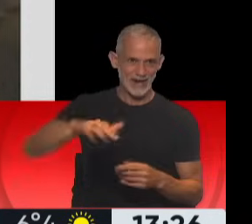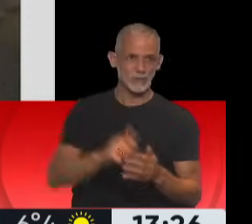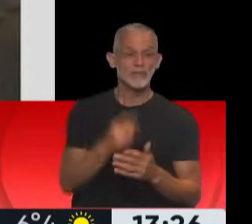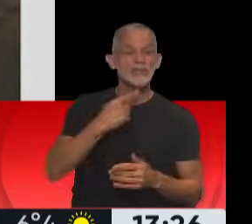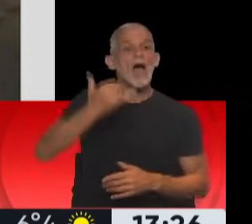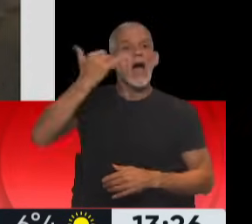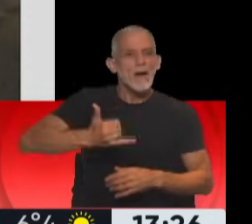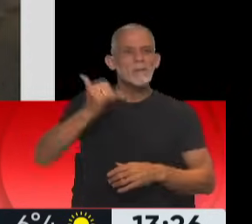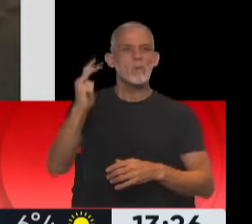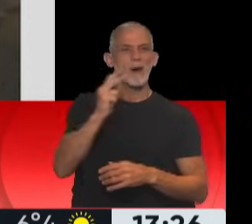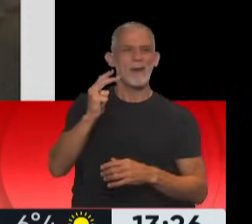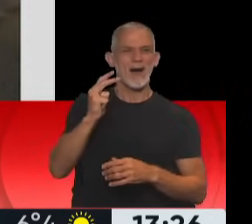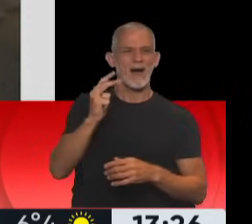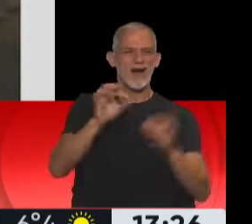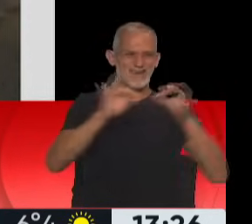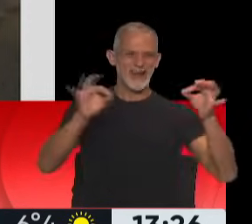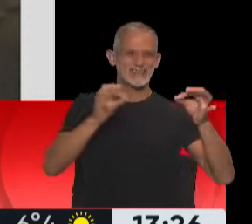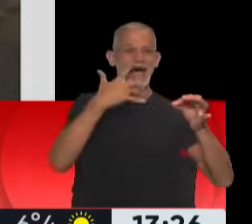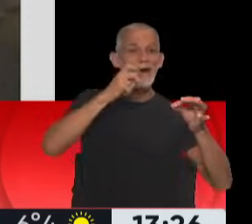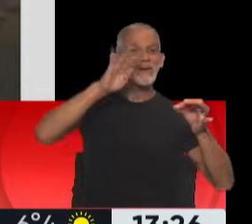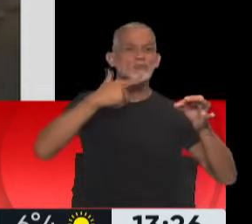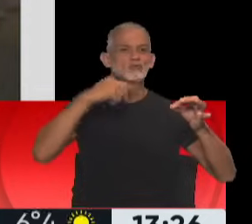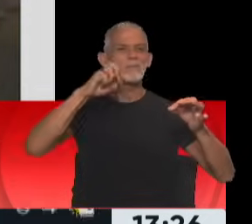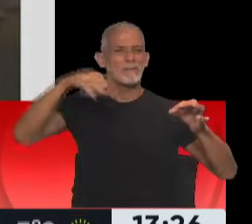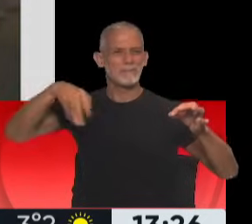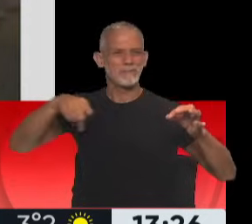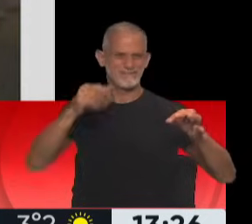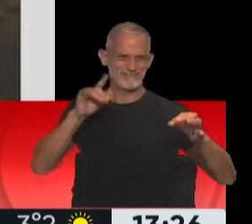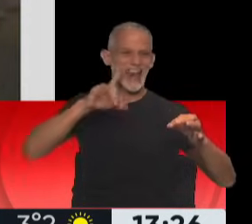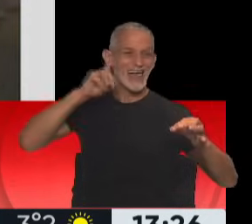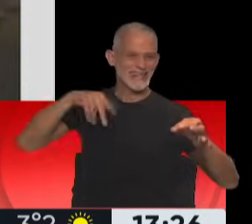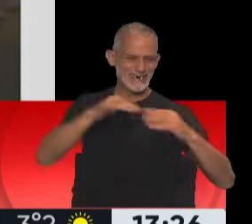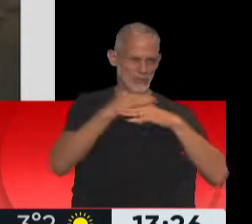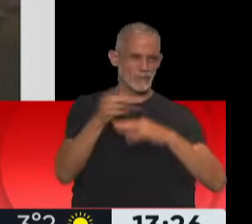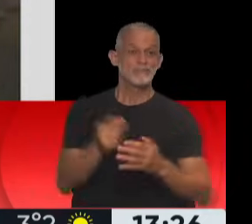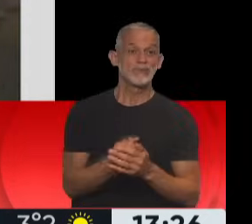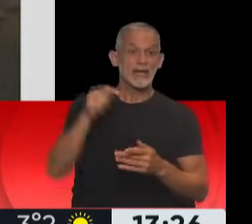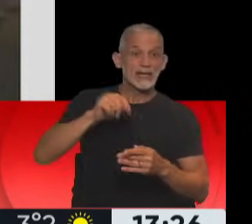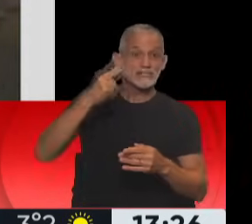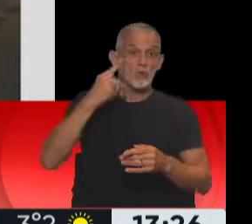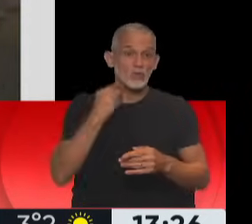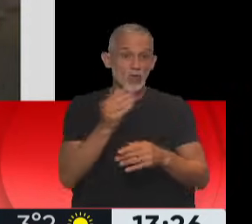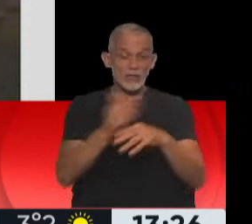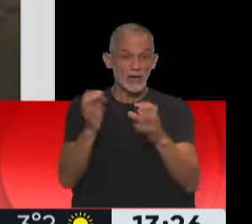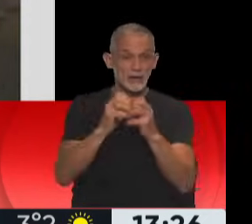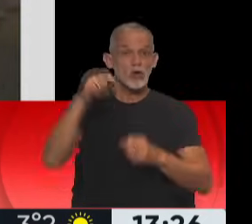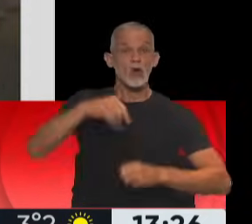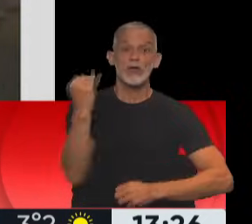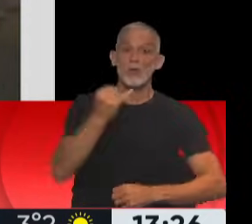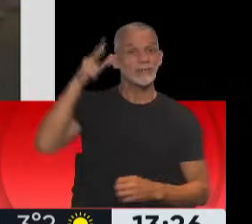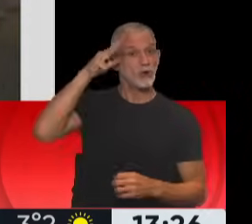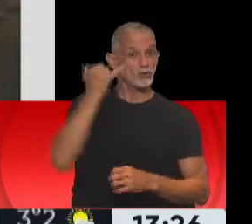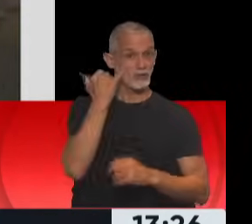dice: Habemus Papam, en el segundo día del cónclave de este año 2025, este jueves 8 de